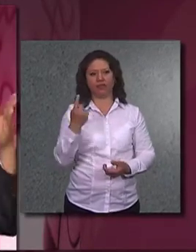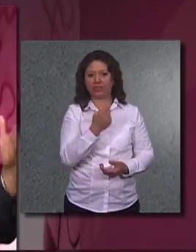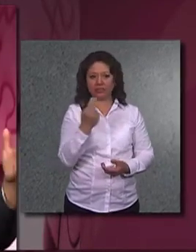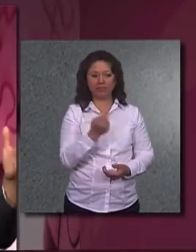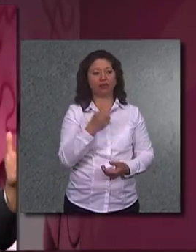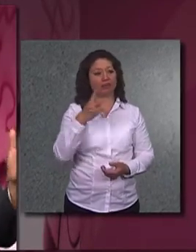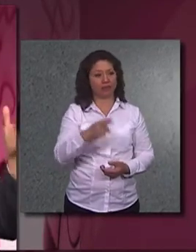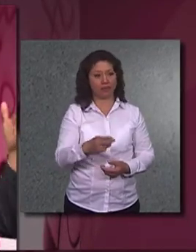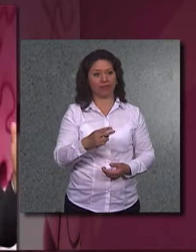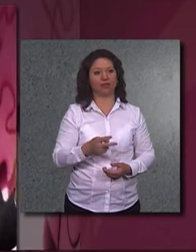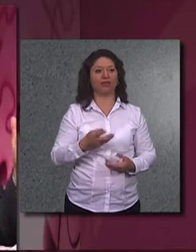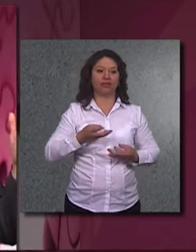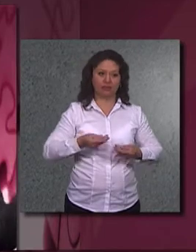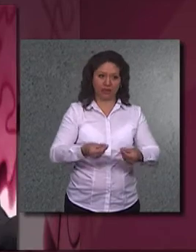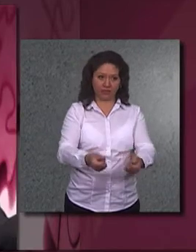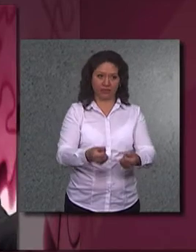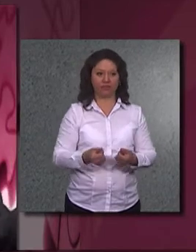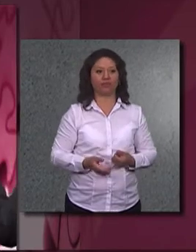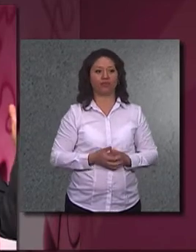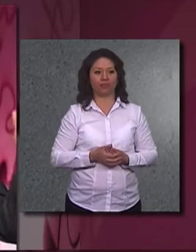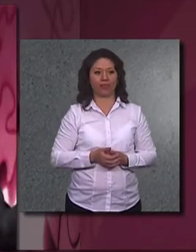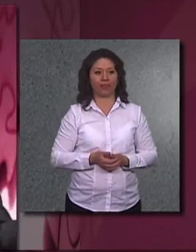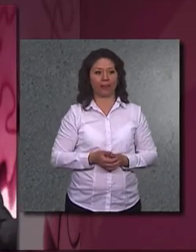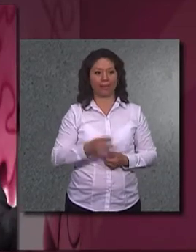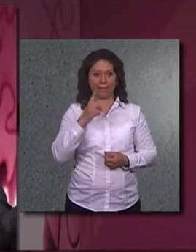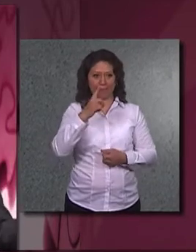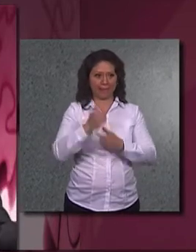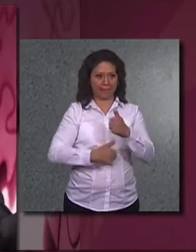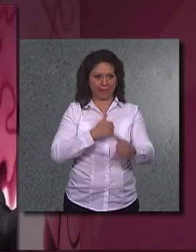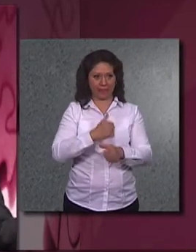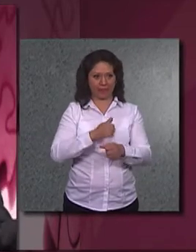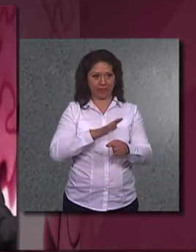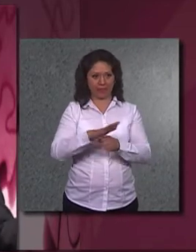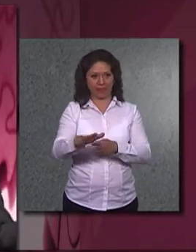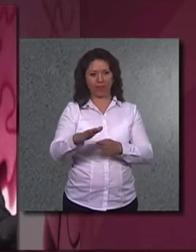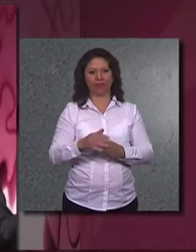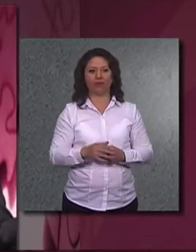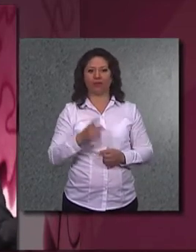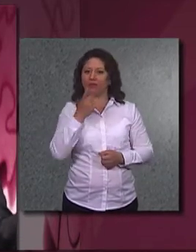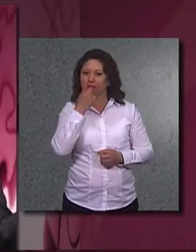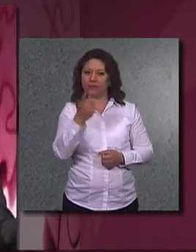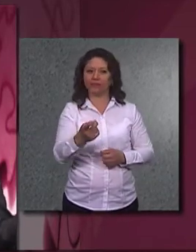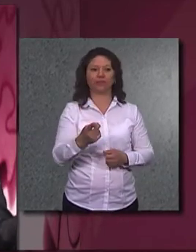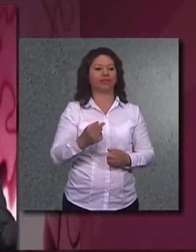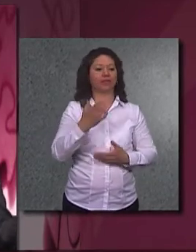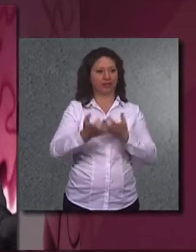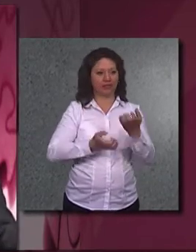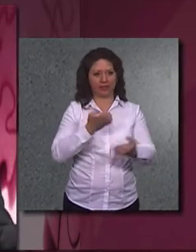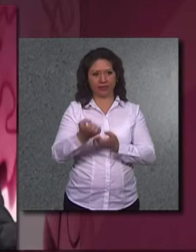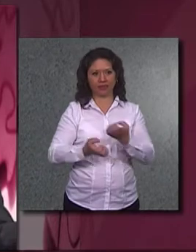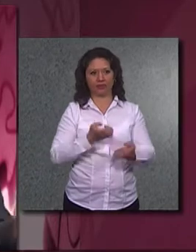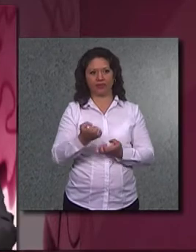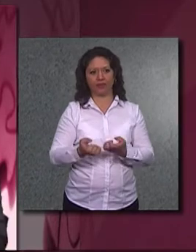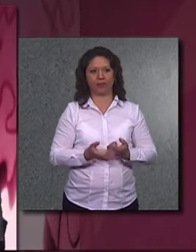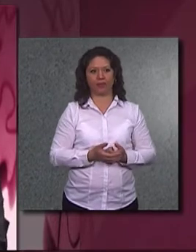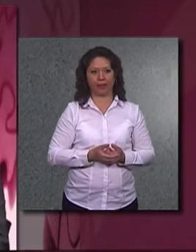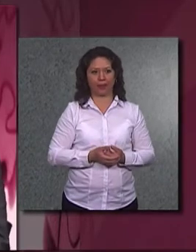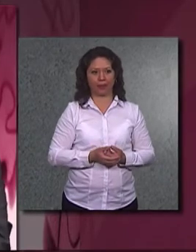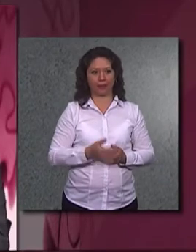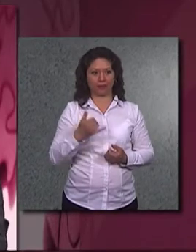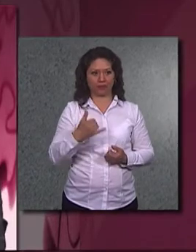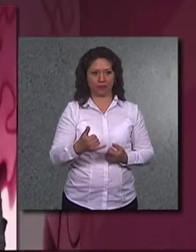necesita tener la erogación a la al año en el cual se determinó el ejercicio